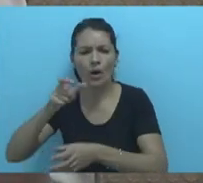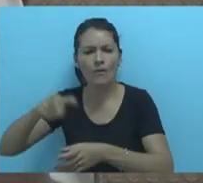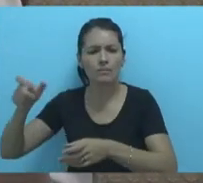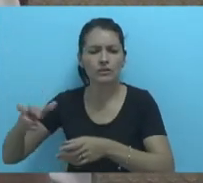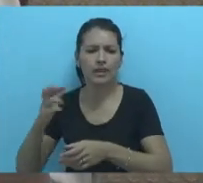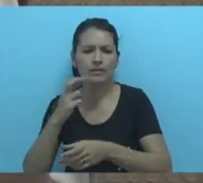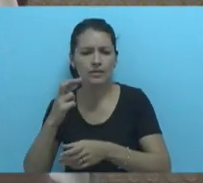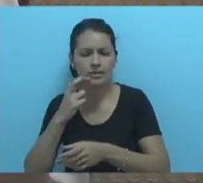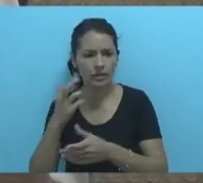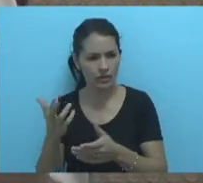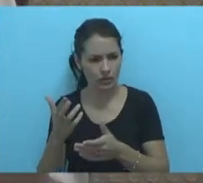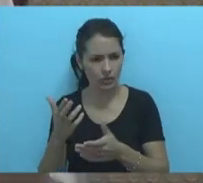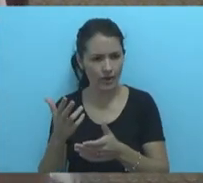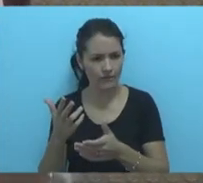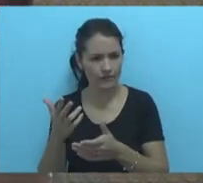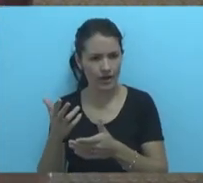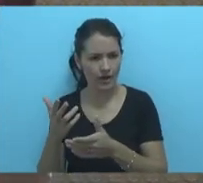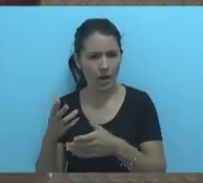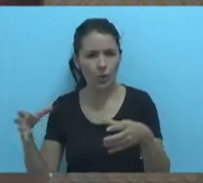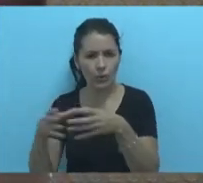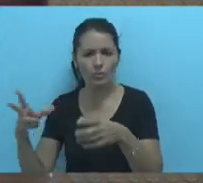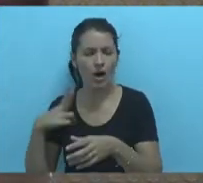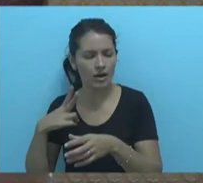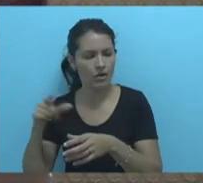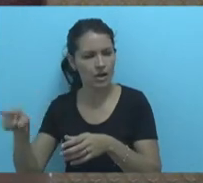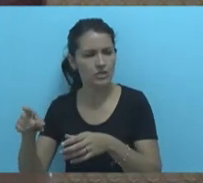3 millones y medio de giles.